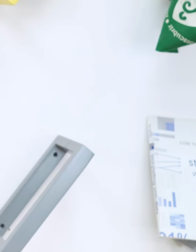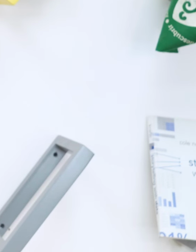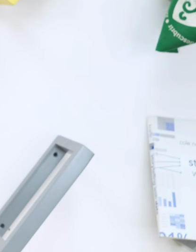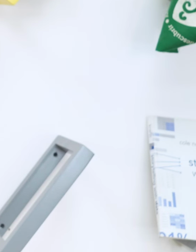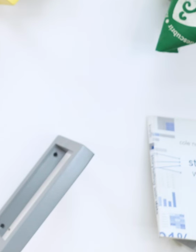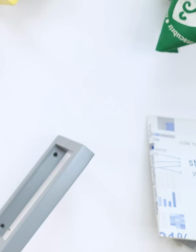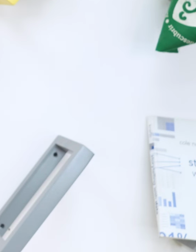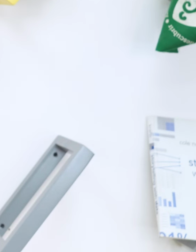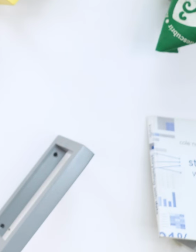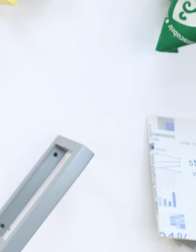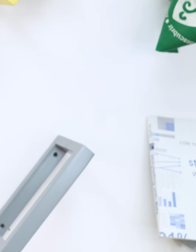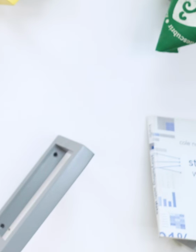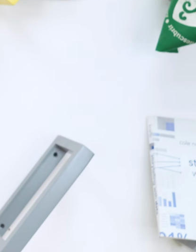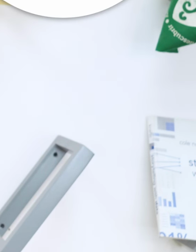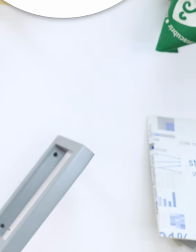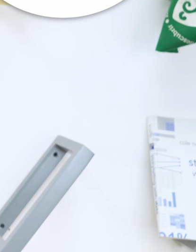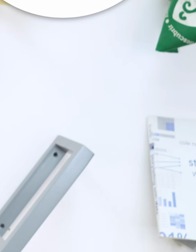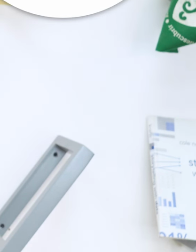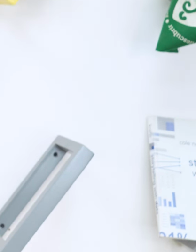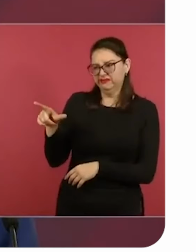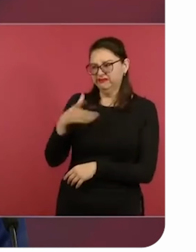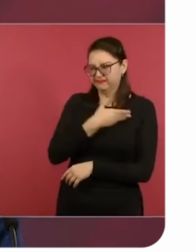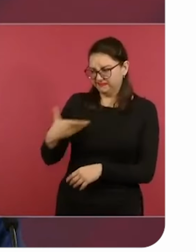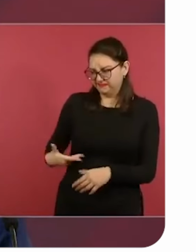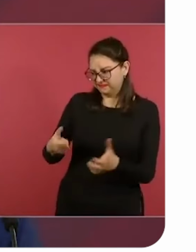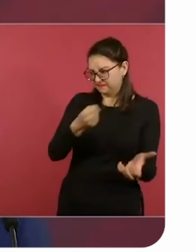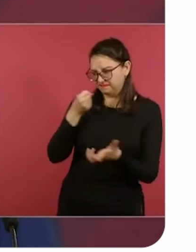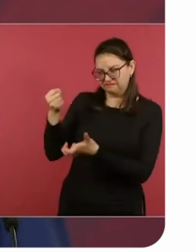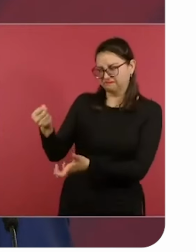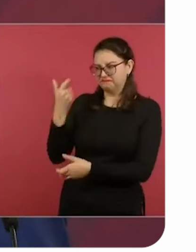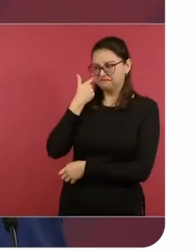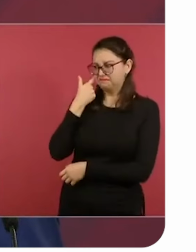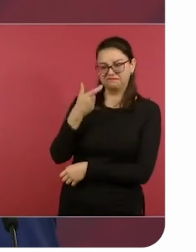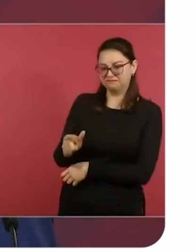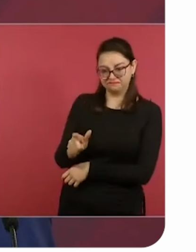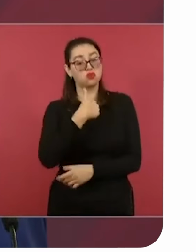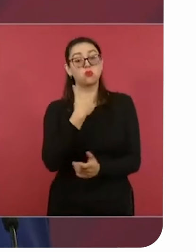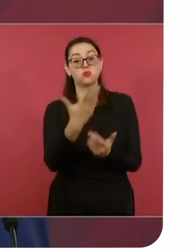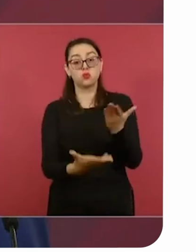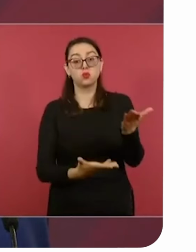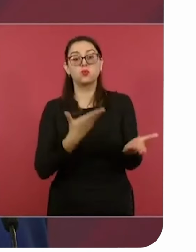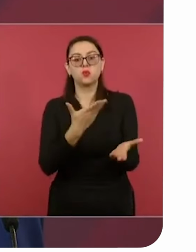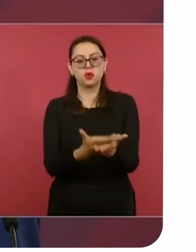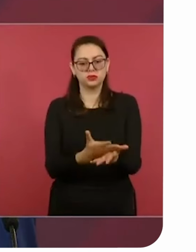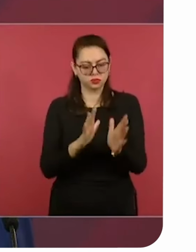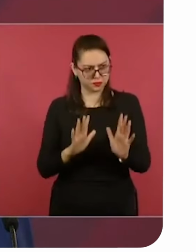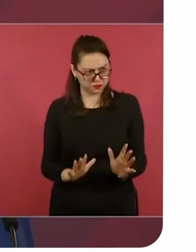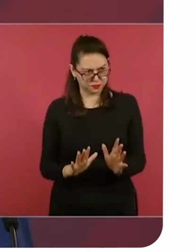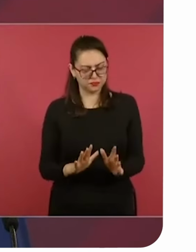qué va a pasar con el dinero de los fideicomisos de la suprema corte bueno el presidente López Obrador propone que que se destinen los